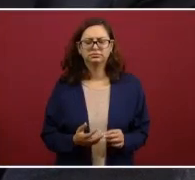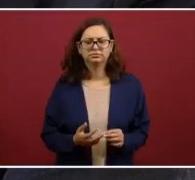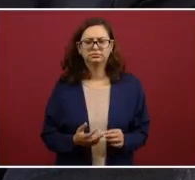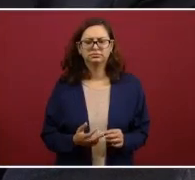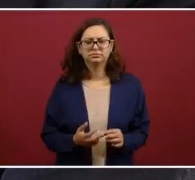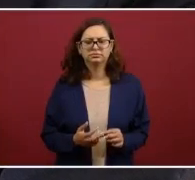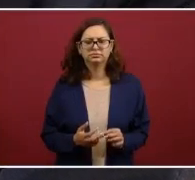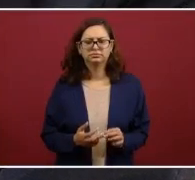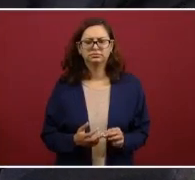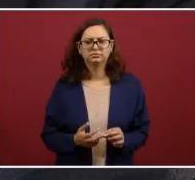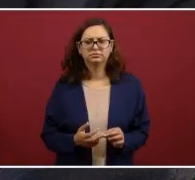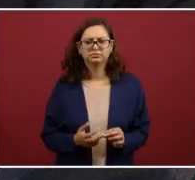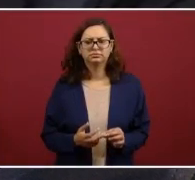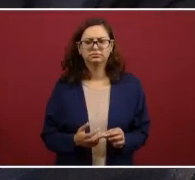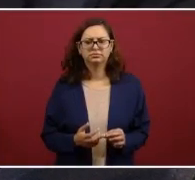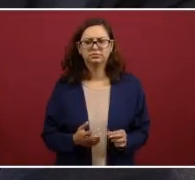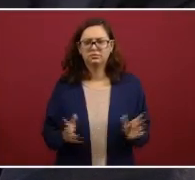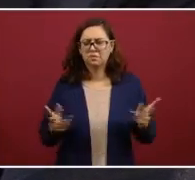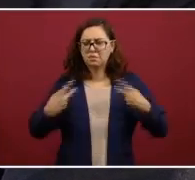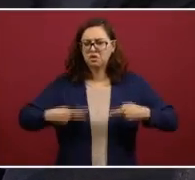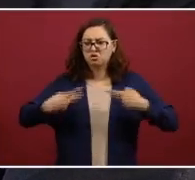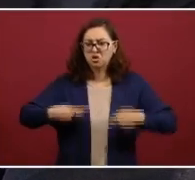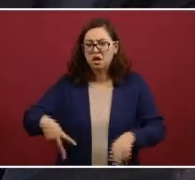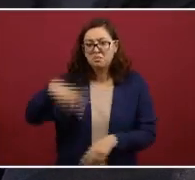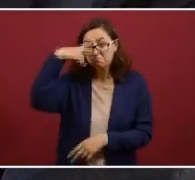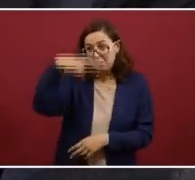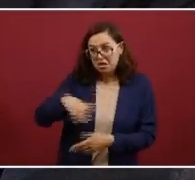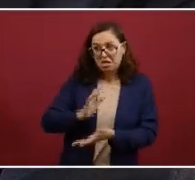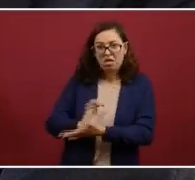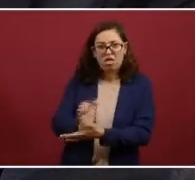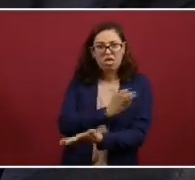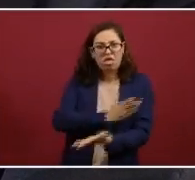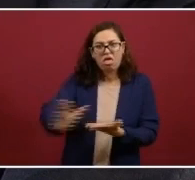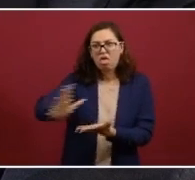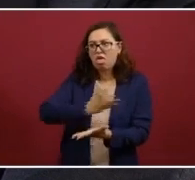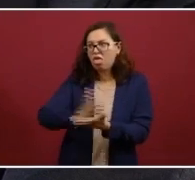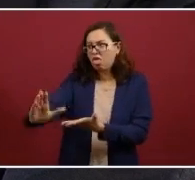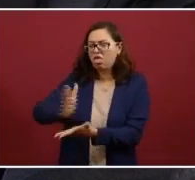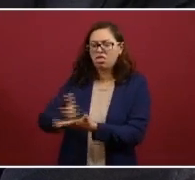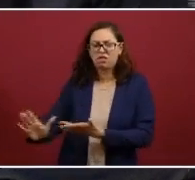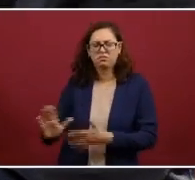rechazar a ningún mexicano, a nadie.